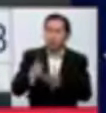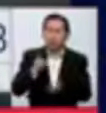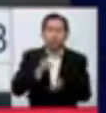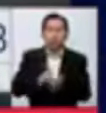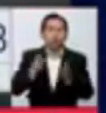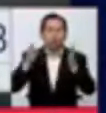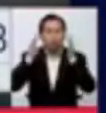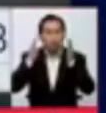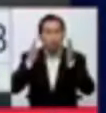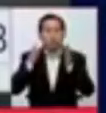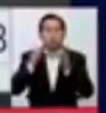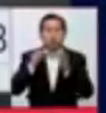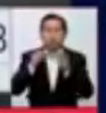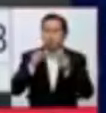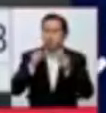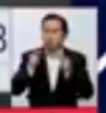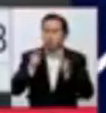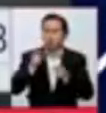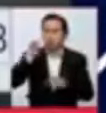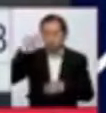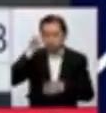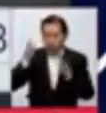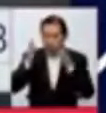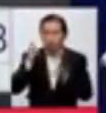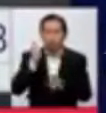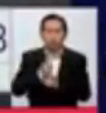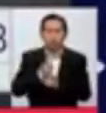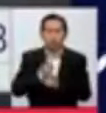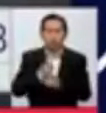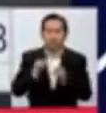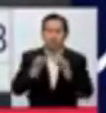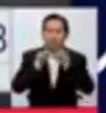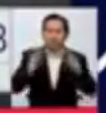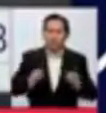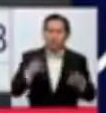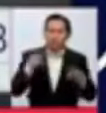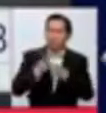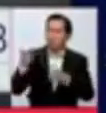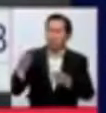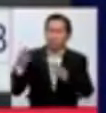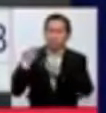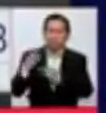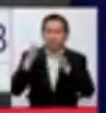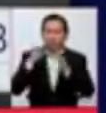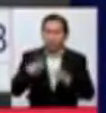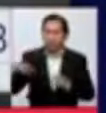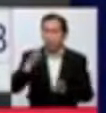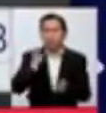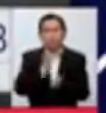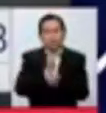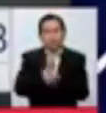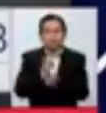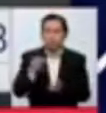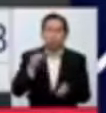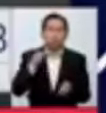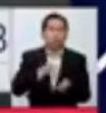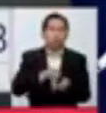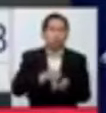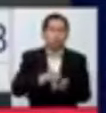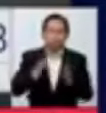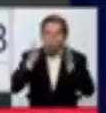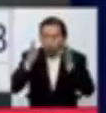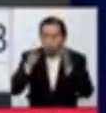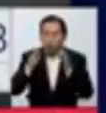médica, evidentemente de la instancia pública, en este caso régimen penitenciario, para que puedan tener enfermerías o médicos